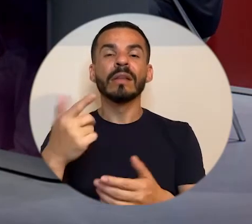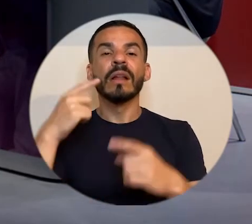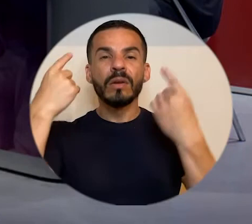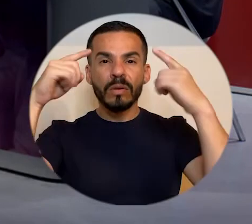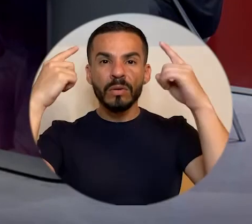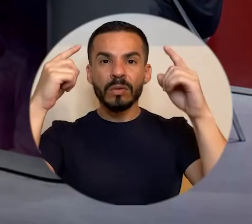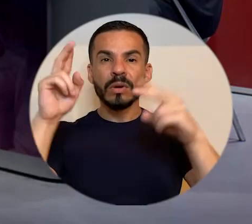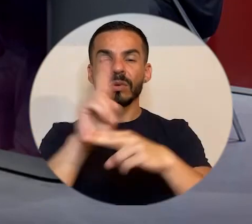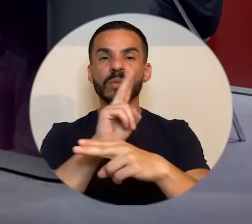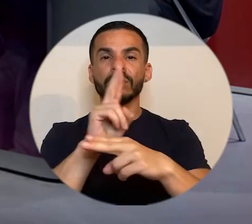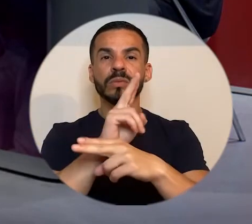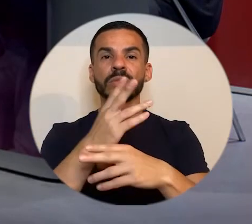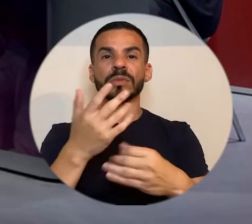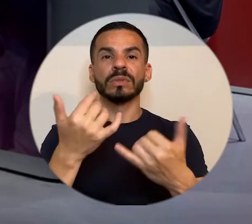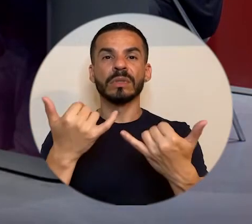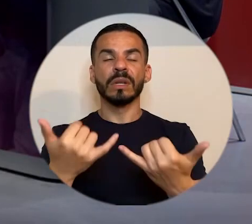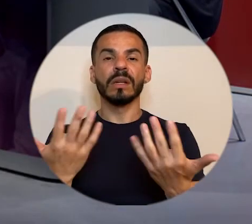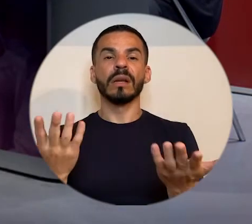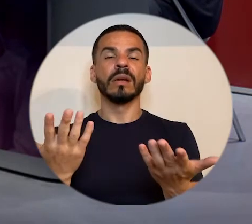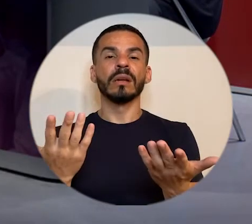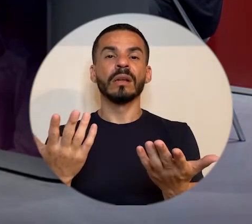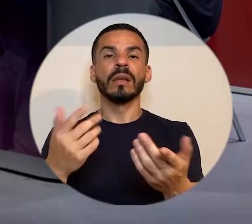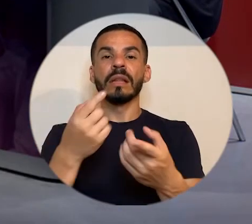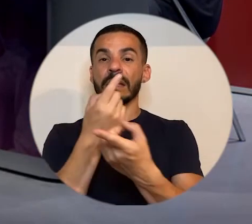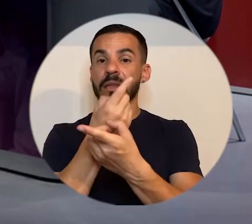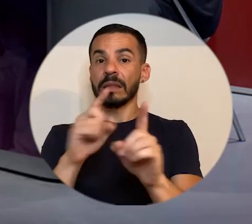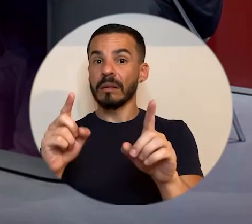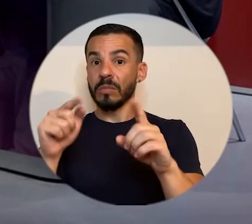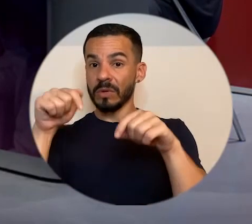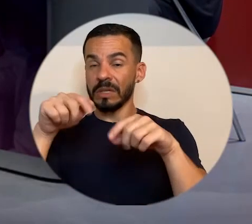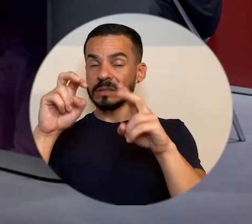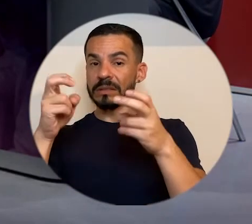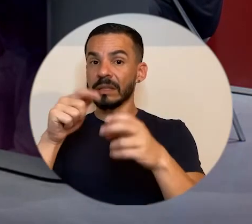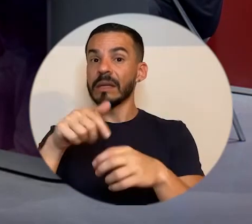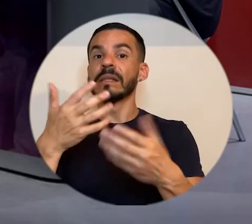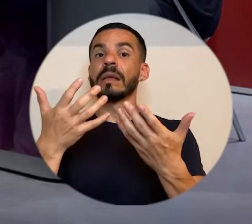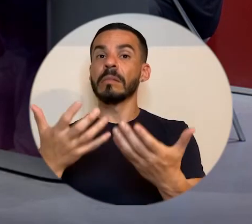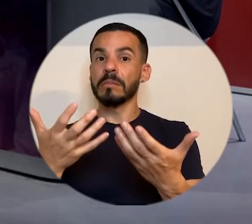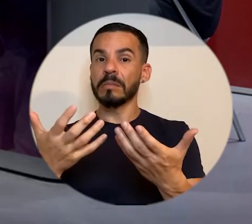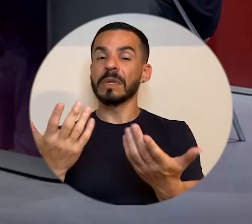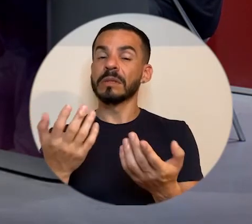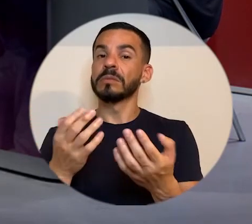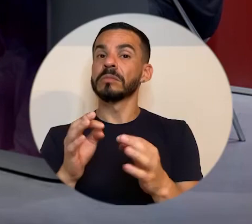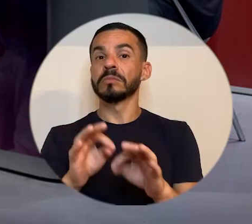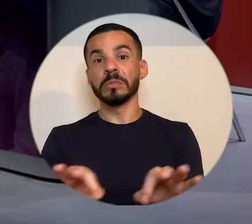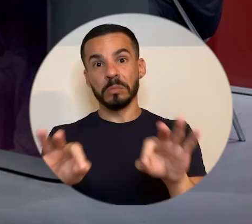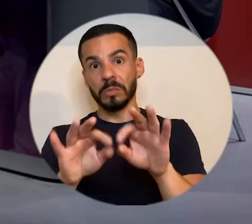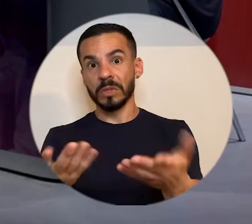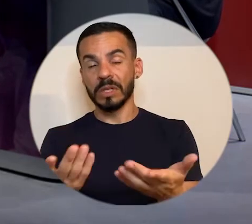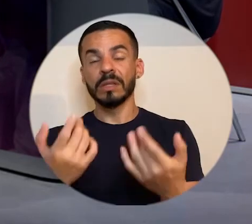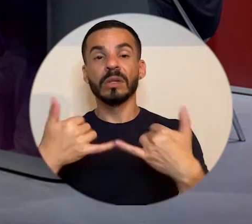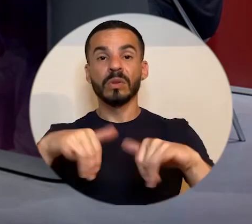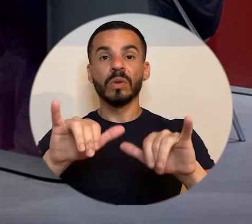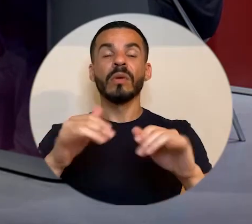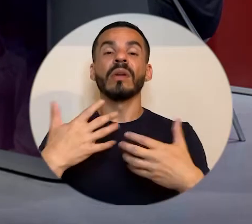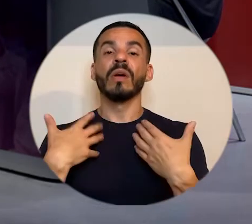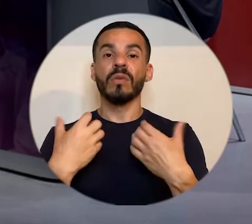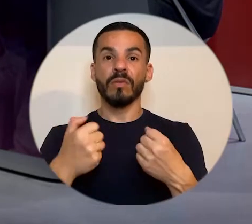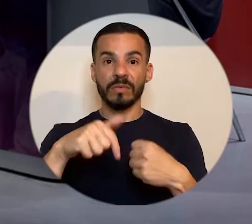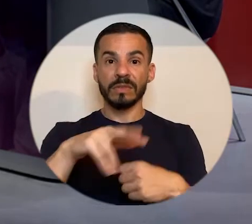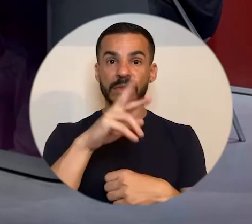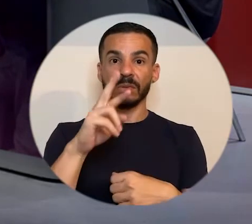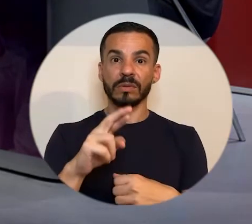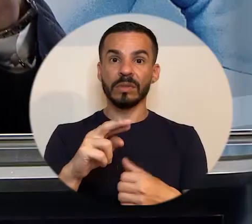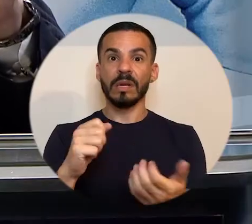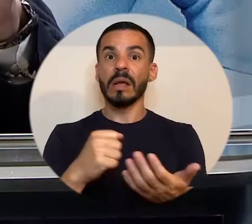hay que lograr usar todavía hoy día el tema de la democracia, porque es un tema que tiene peso relativo. Y además todavía hay confiabilidad en